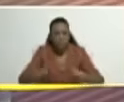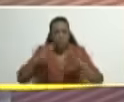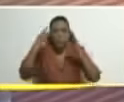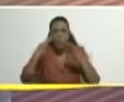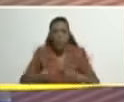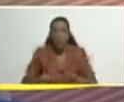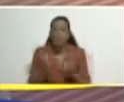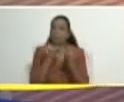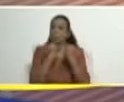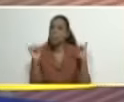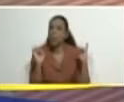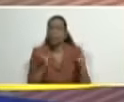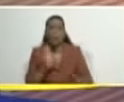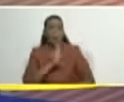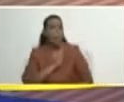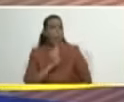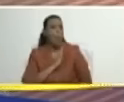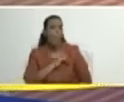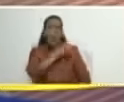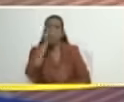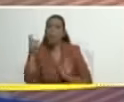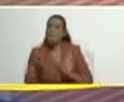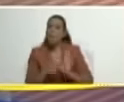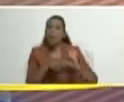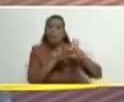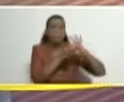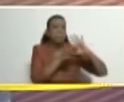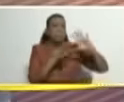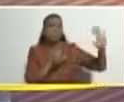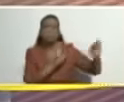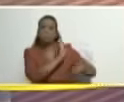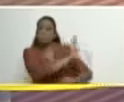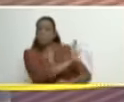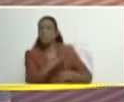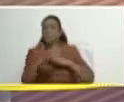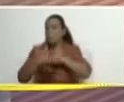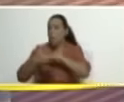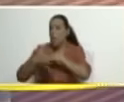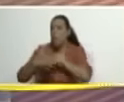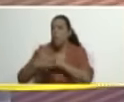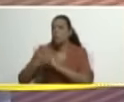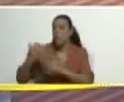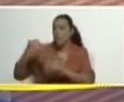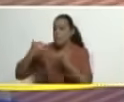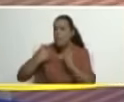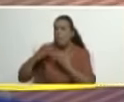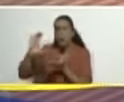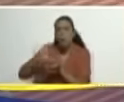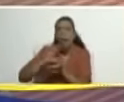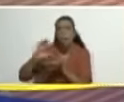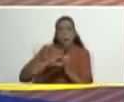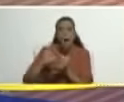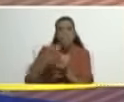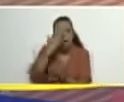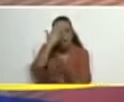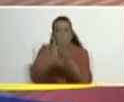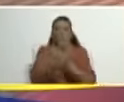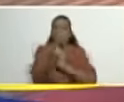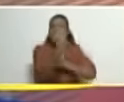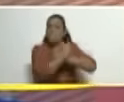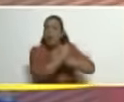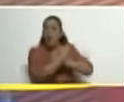la independencia y soberanía absoluta, productiva, tecnológica y financiera de PDVSA frente a las